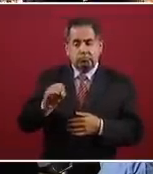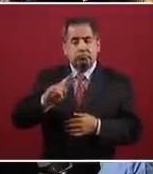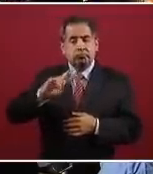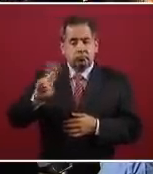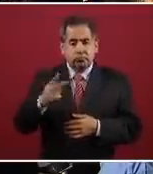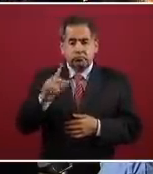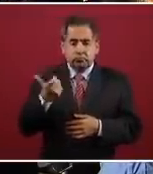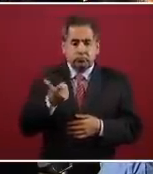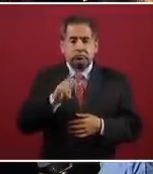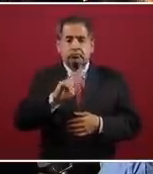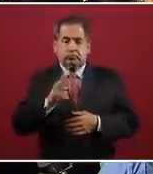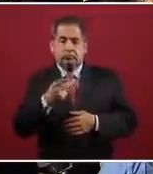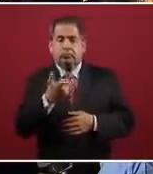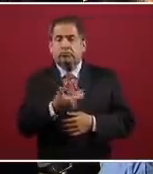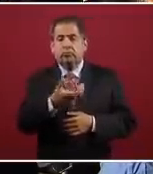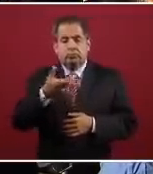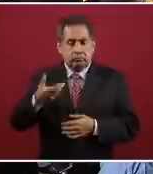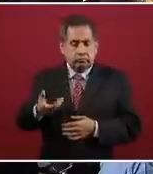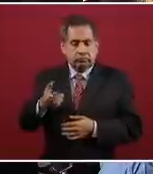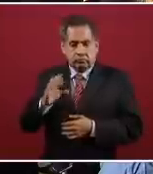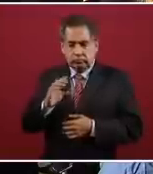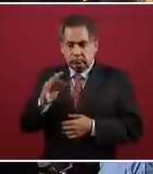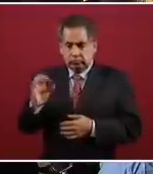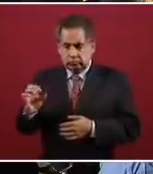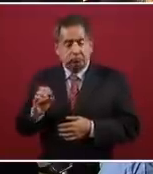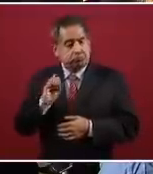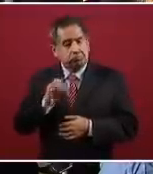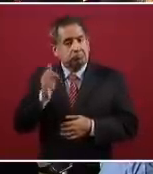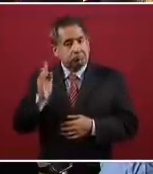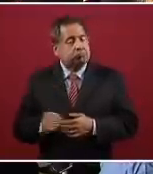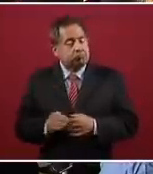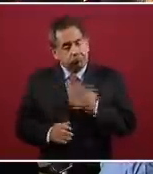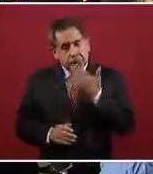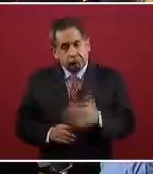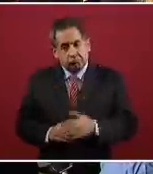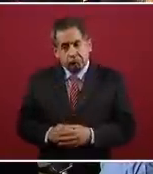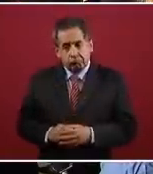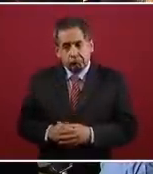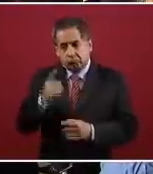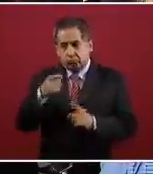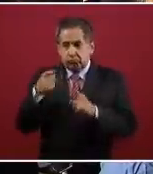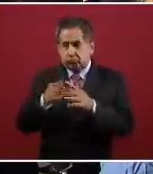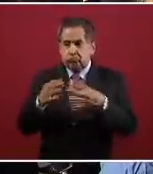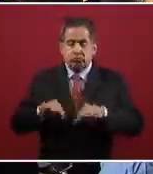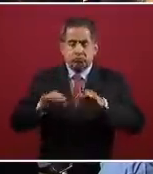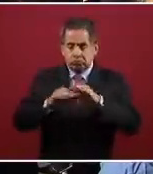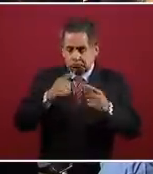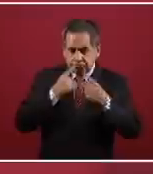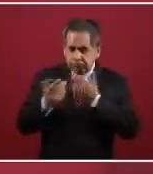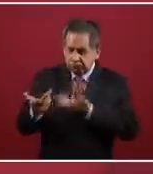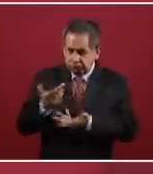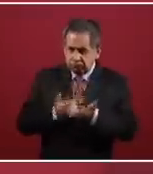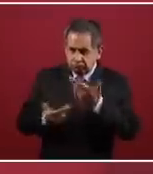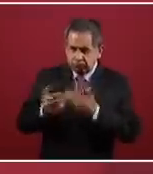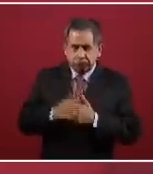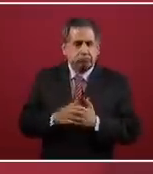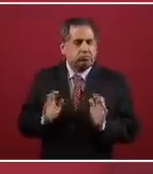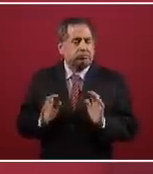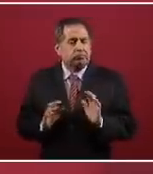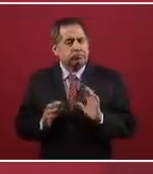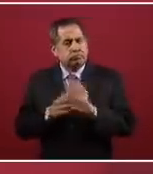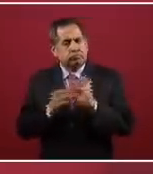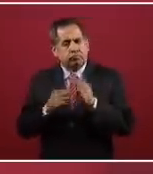esas cantidades a la CFE. Fue uno de los elementos fundamentales en la negociación, bueno, si bien era la tarifa,